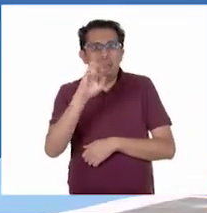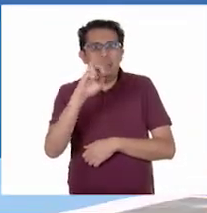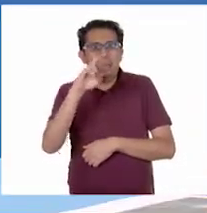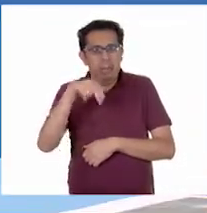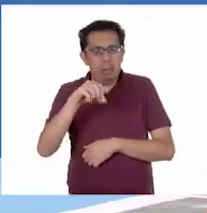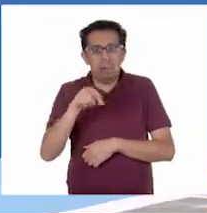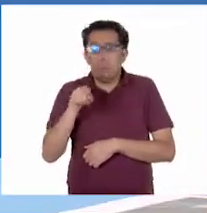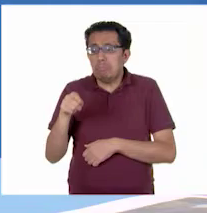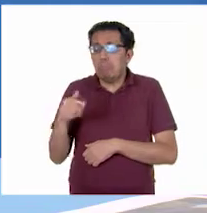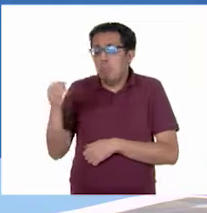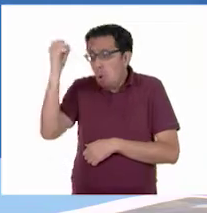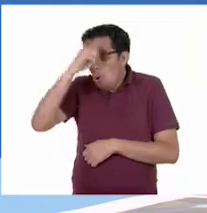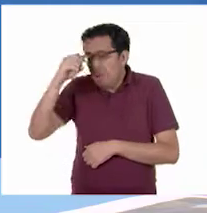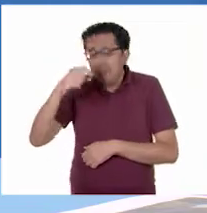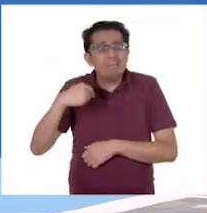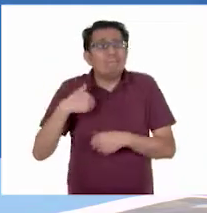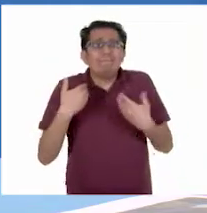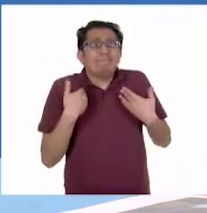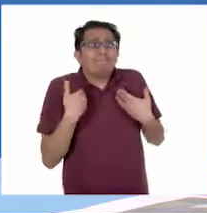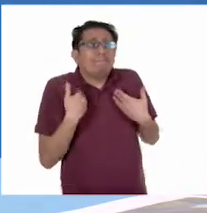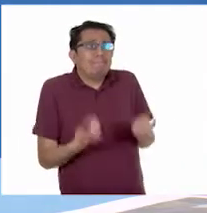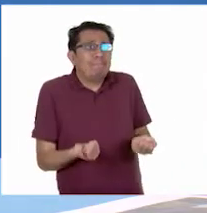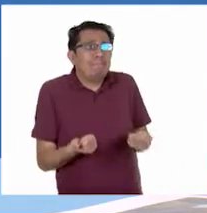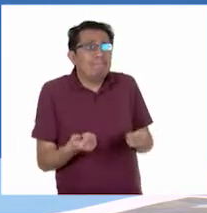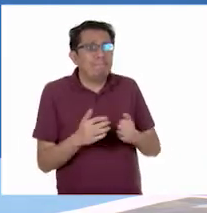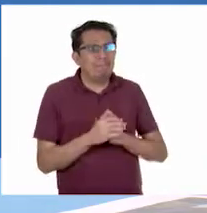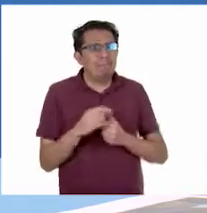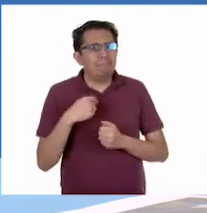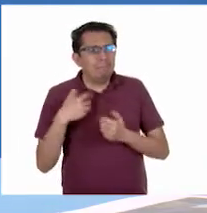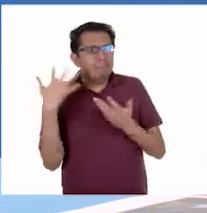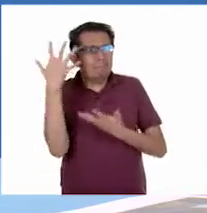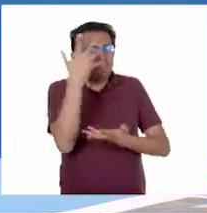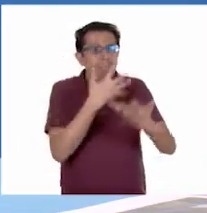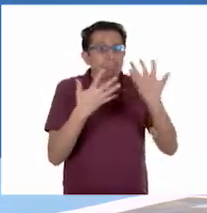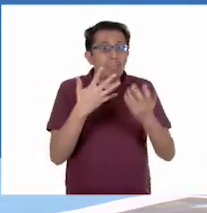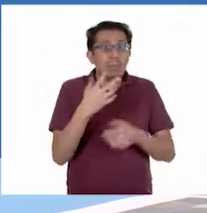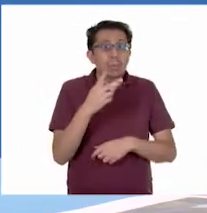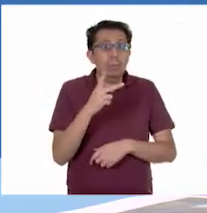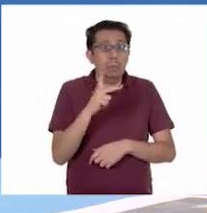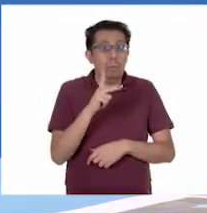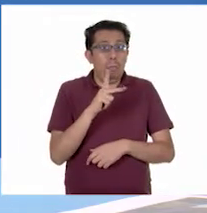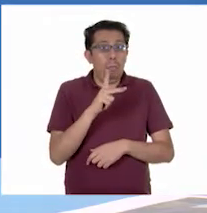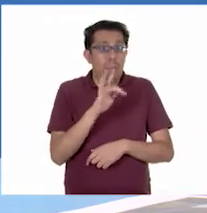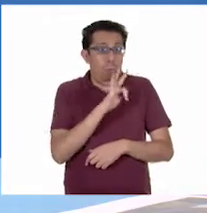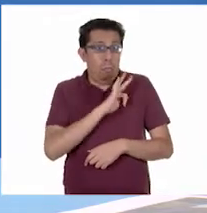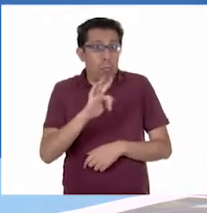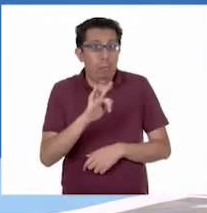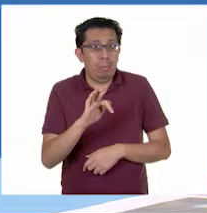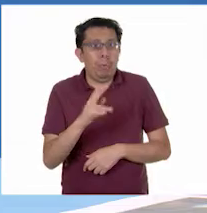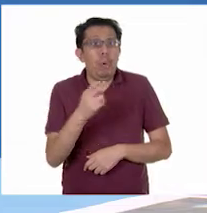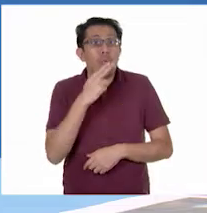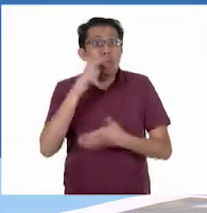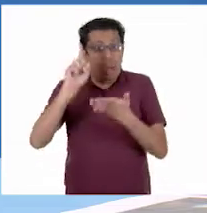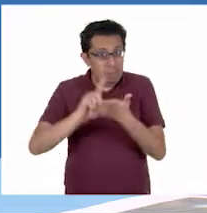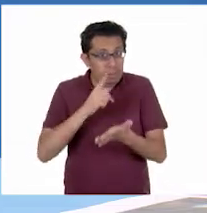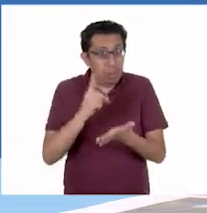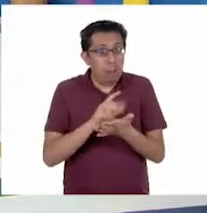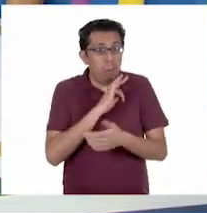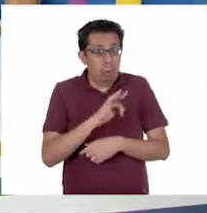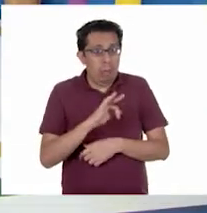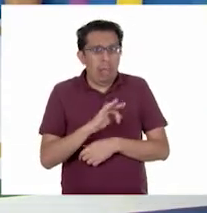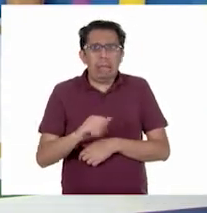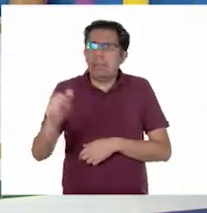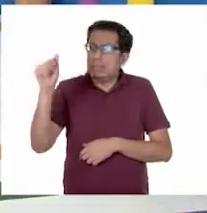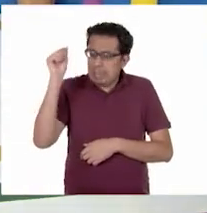mucho. En este caso, sí. ¿Podemos usar el diccionario, profesor? Siempre se puede usar